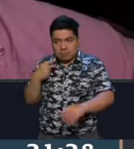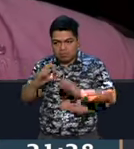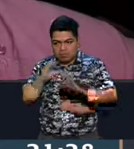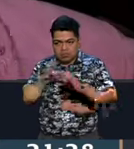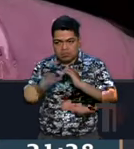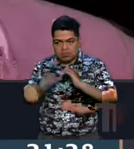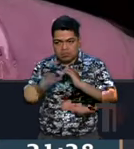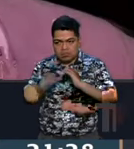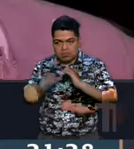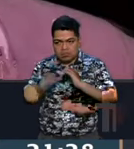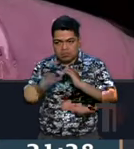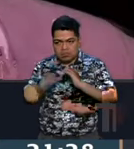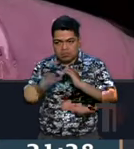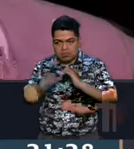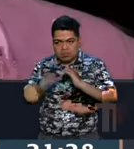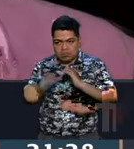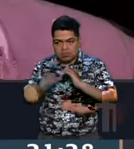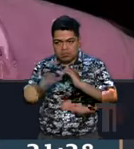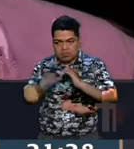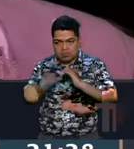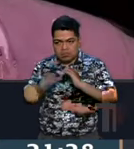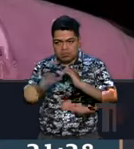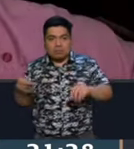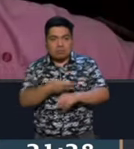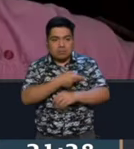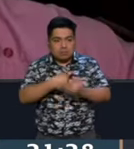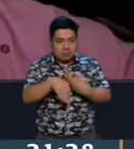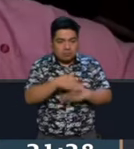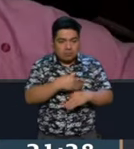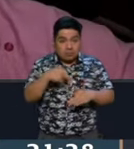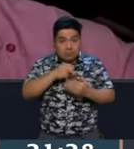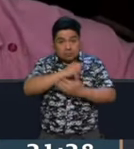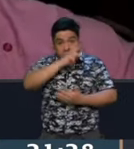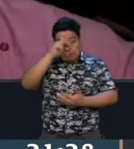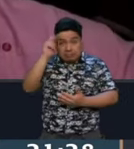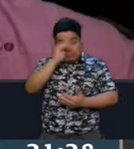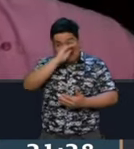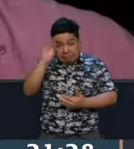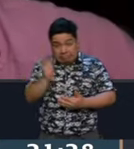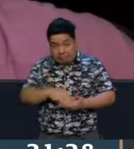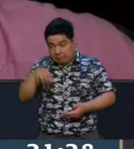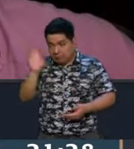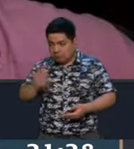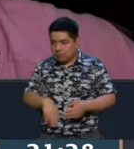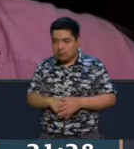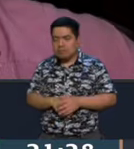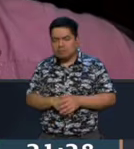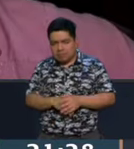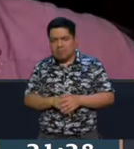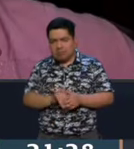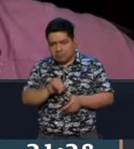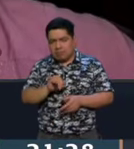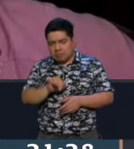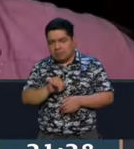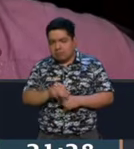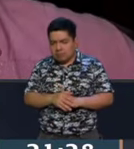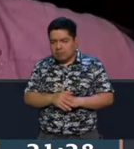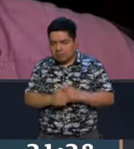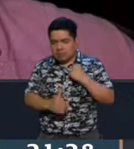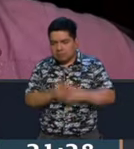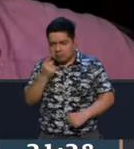real mientras estábamos conversando el 5 de abril y después todo lo que terminó degenerándose a peor. Así